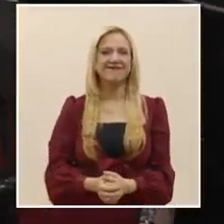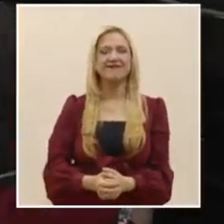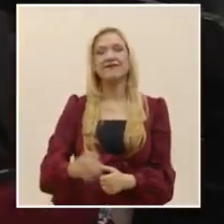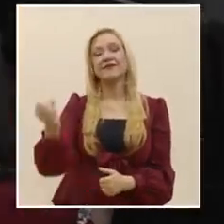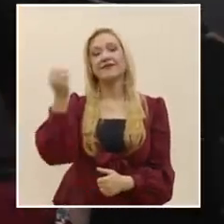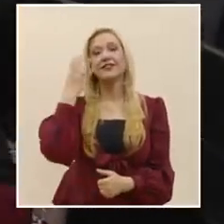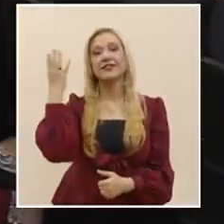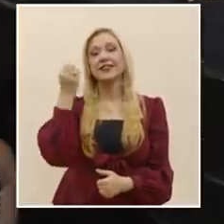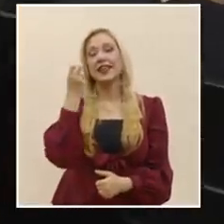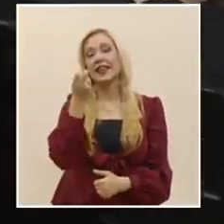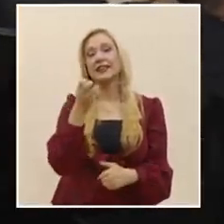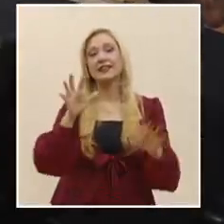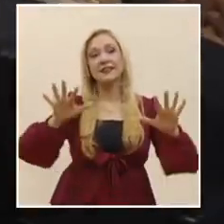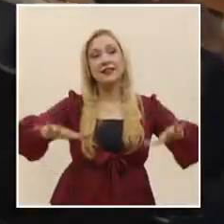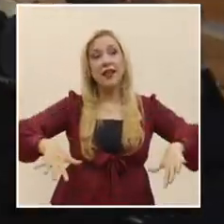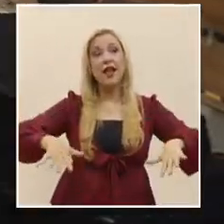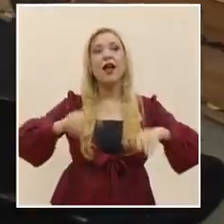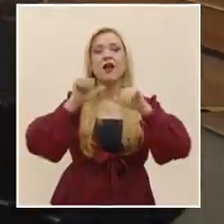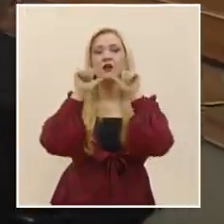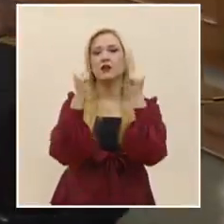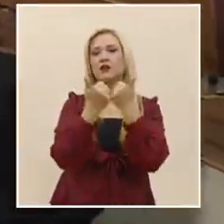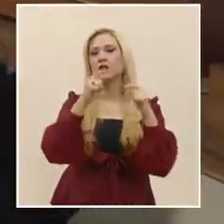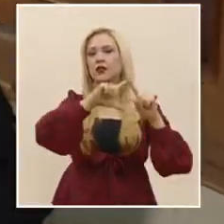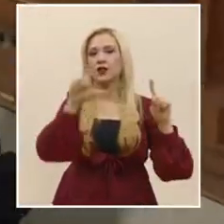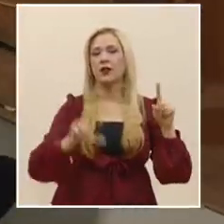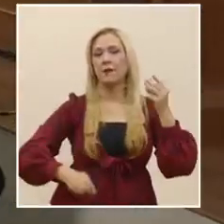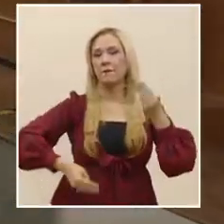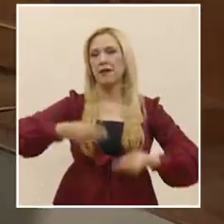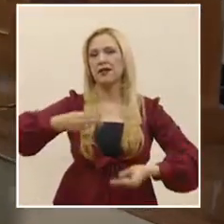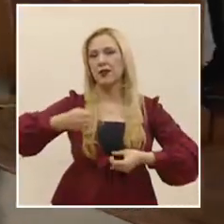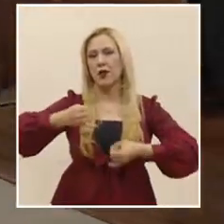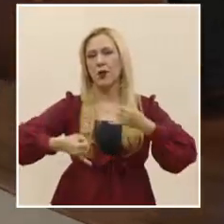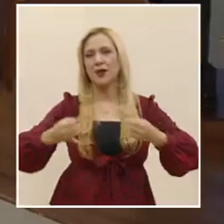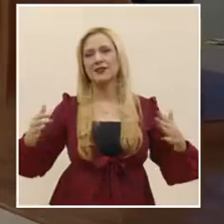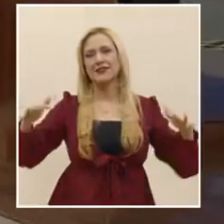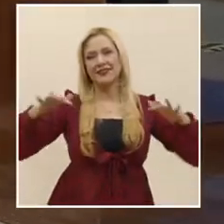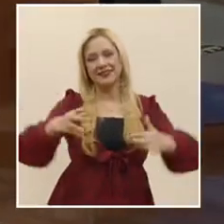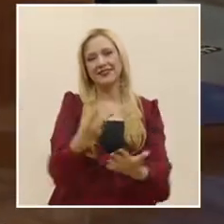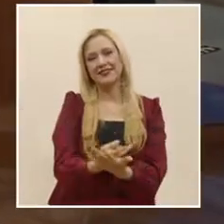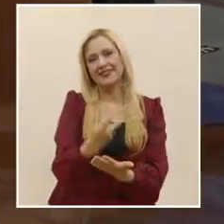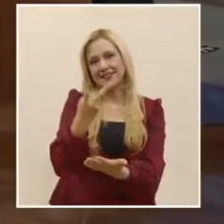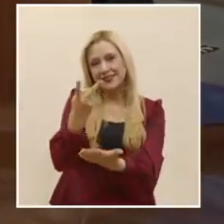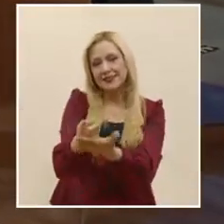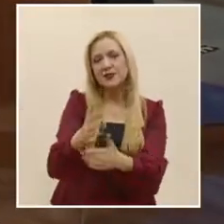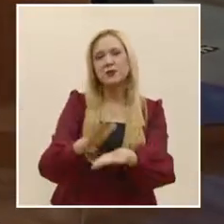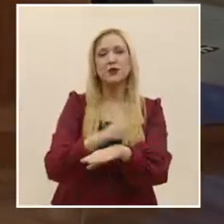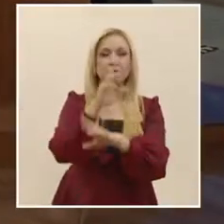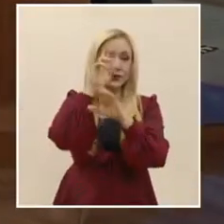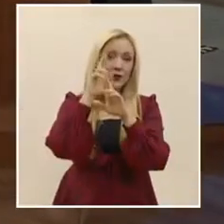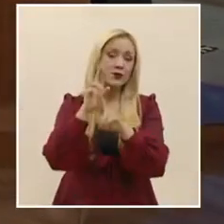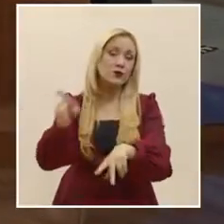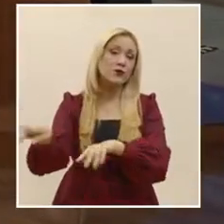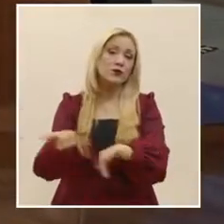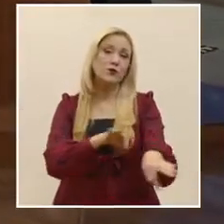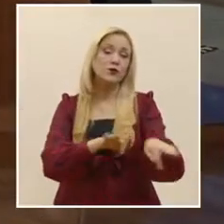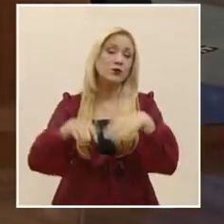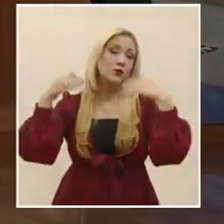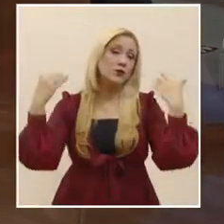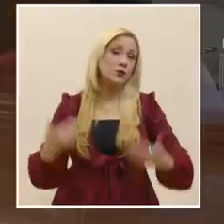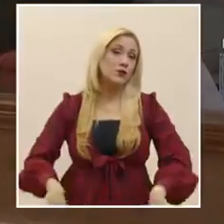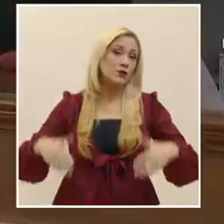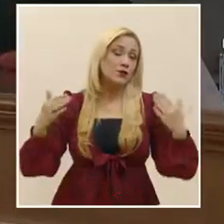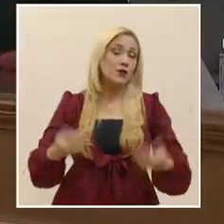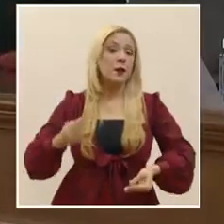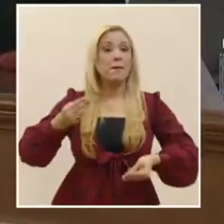organizó la Asociación Nacional de Magistrados de Circuito y Jueces de Distrito, se destacó la labor del magistrado Saloma Vera como juez de